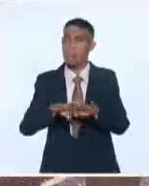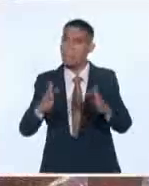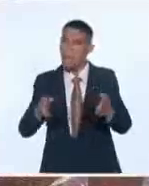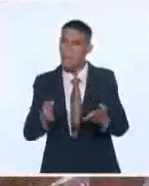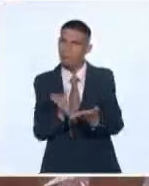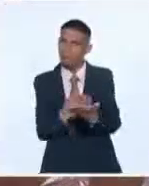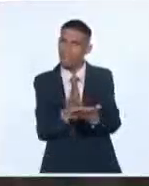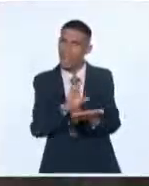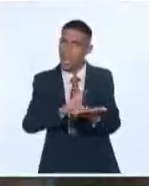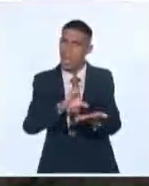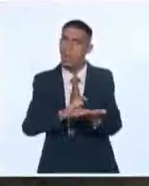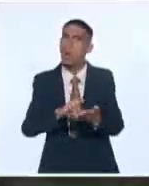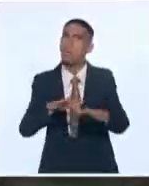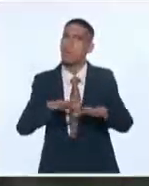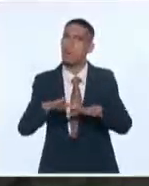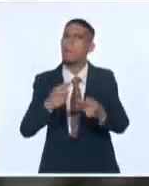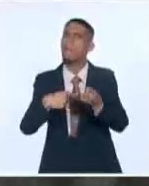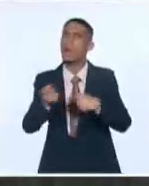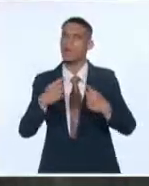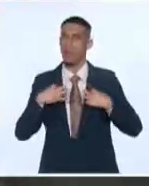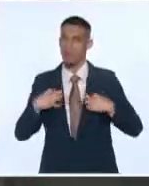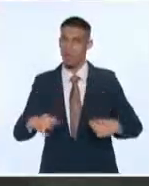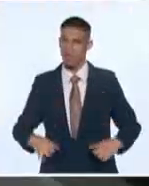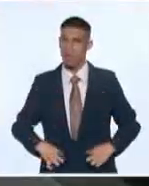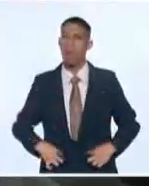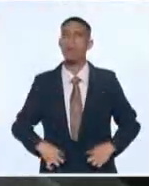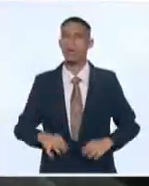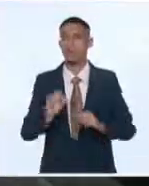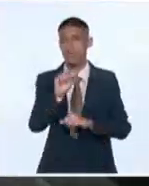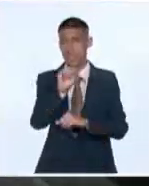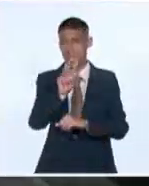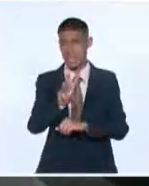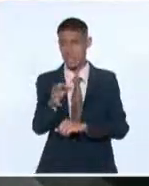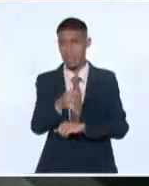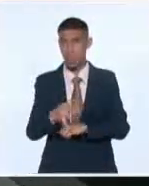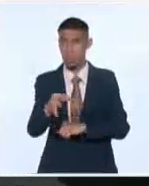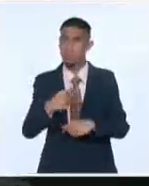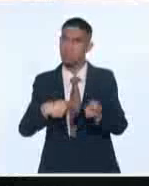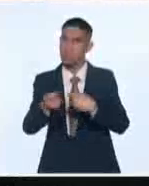y continúa la venta de los uniformes escolares en los 13 municipios.